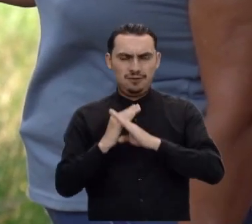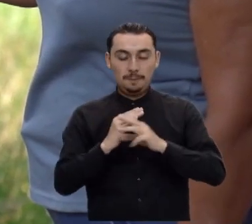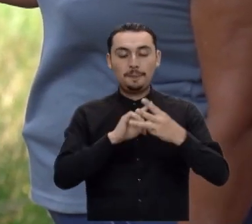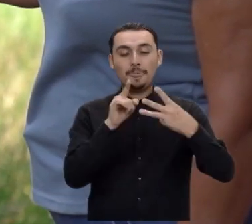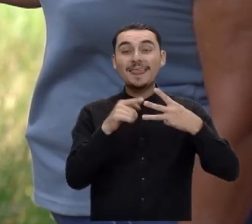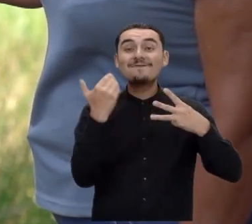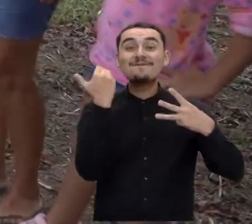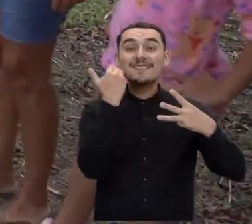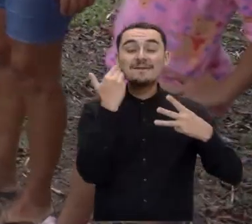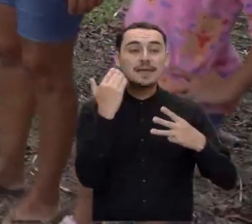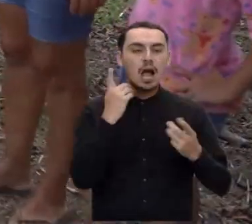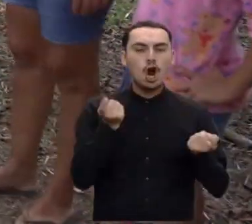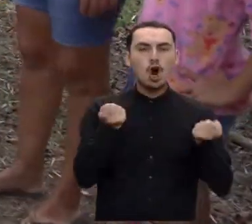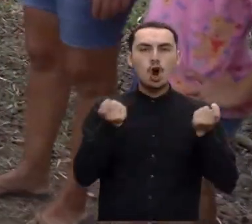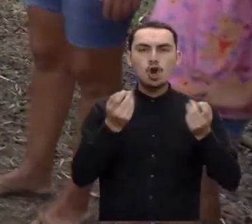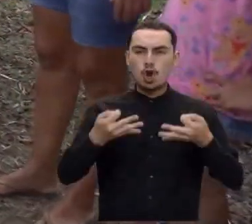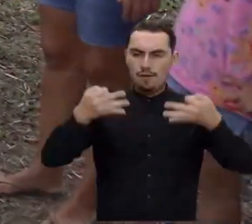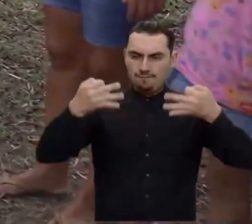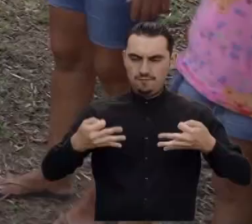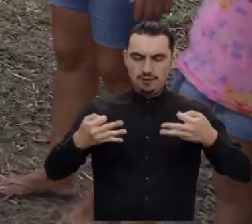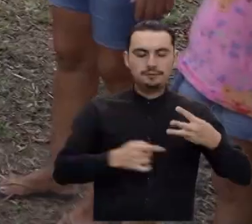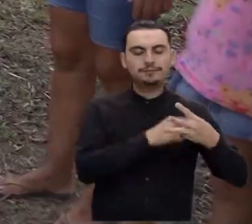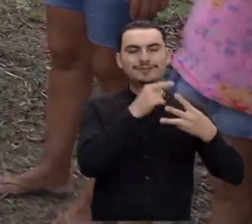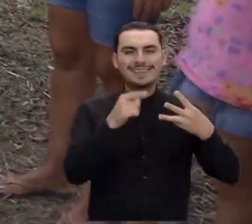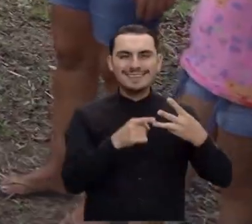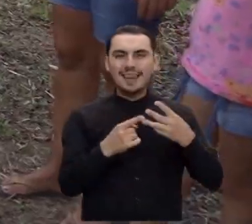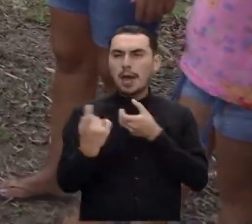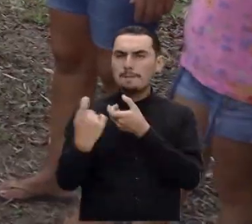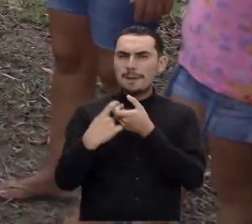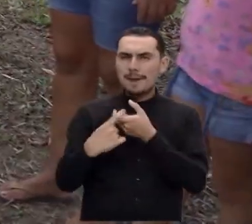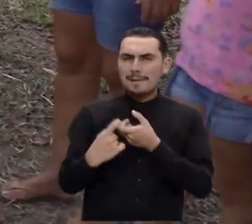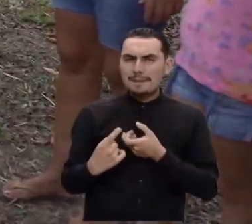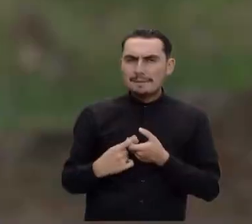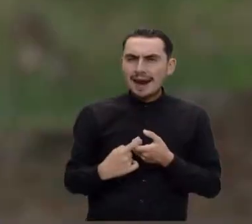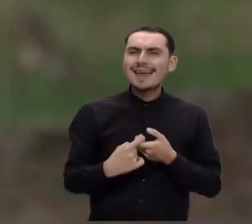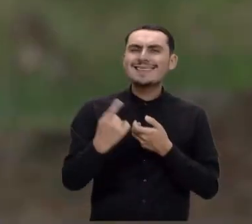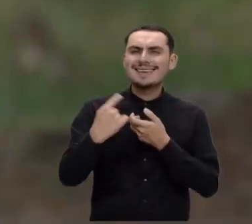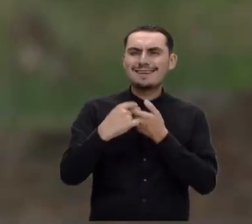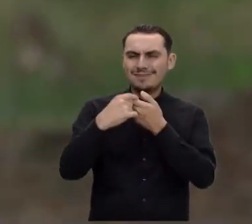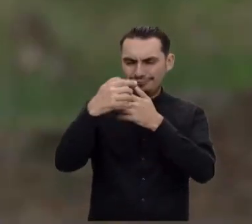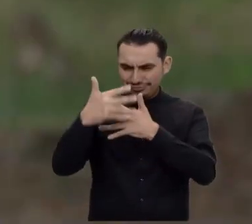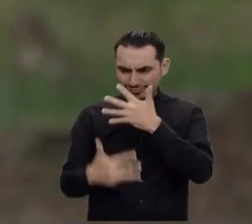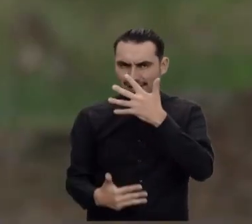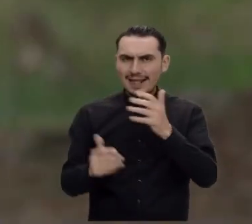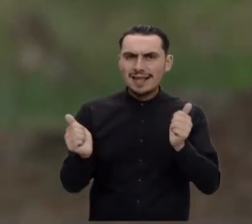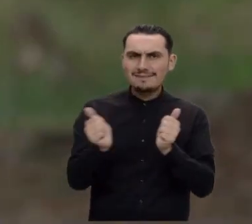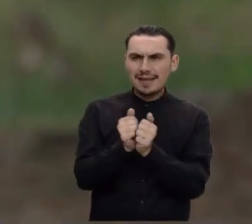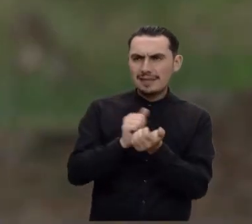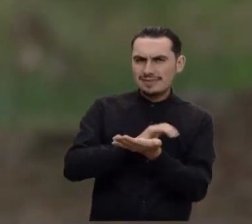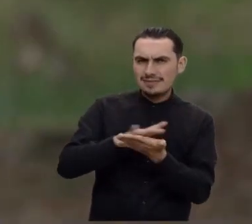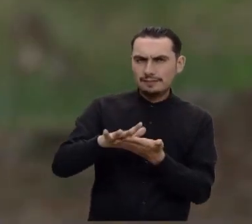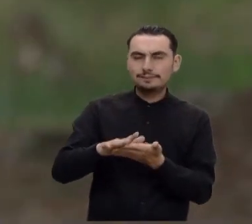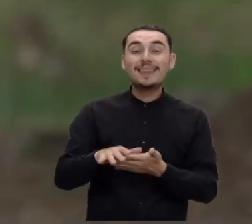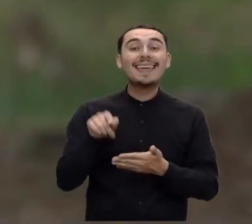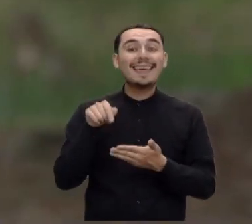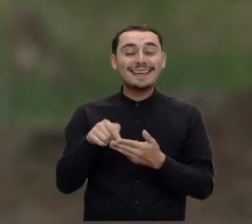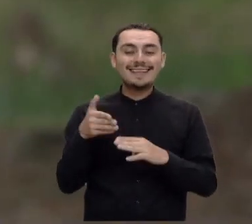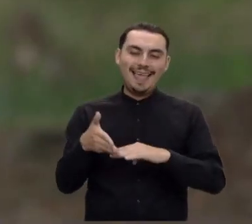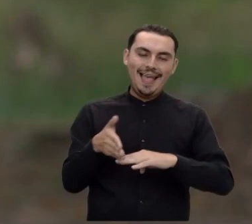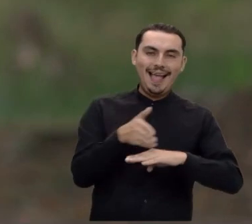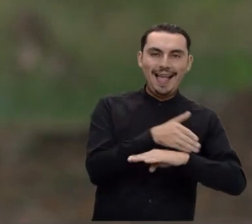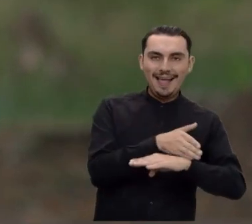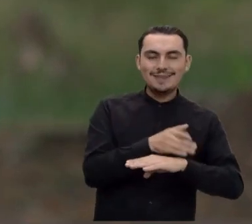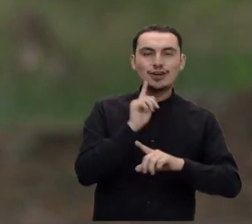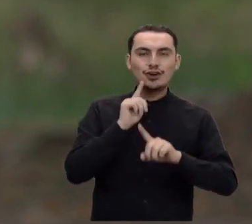bioseguridad, las enfermedades de control oficial y el registro sanitario, que va acompañado, digamos, es un pasito